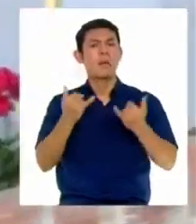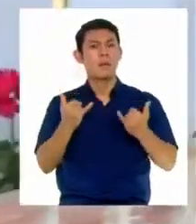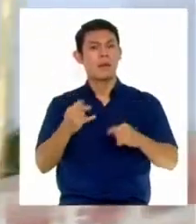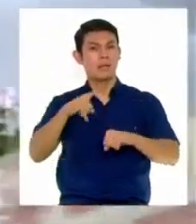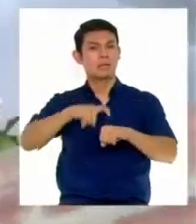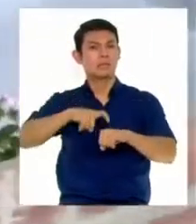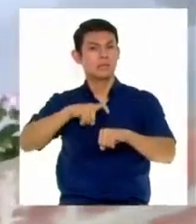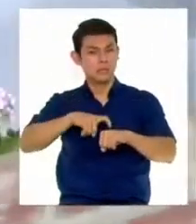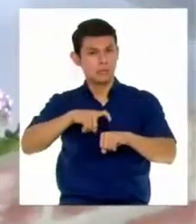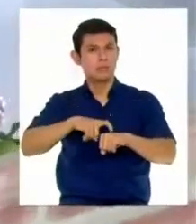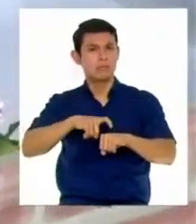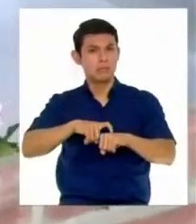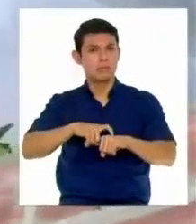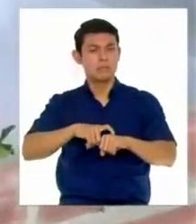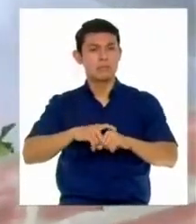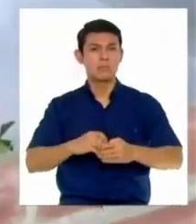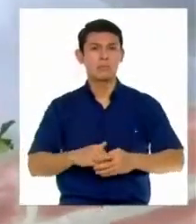democrática,